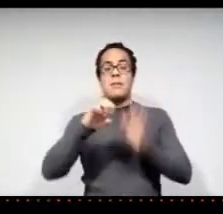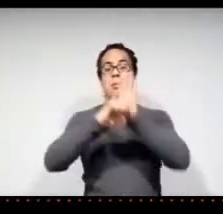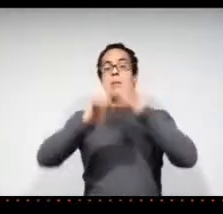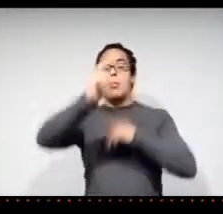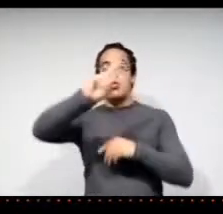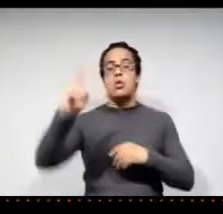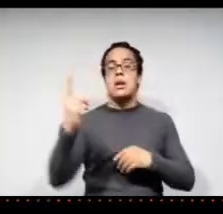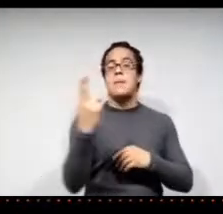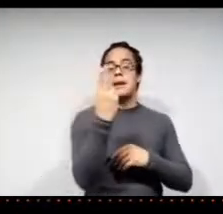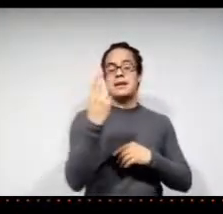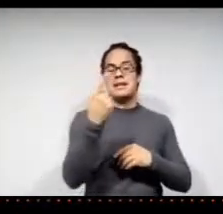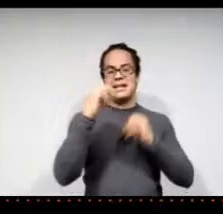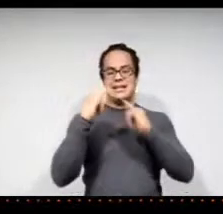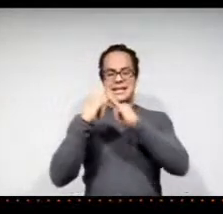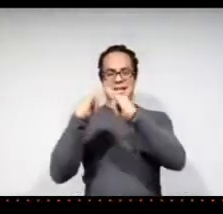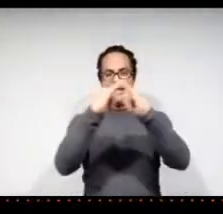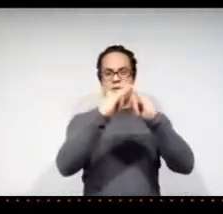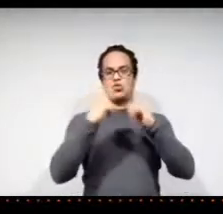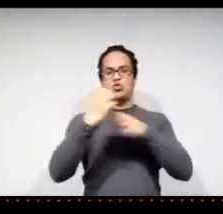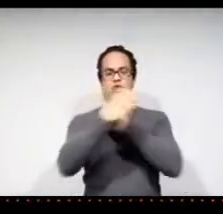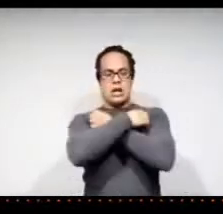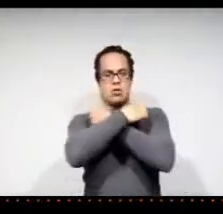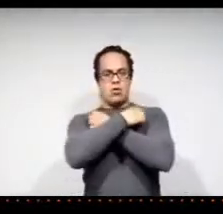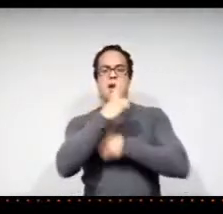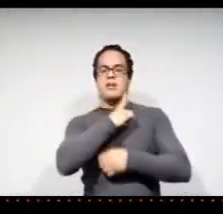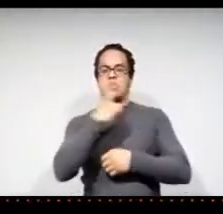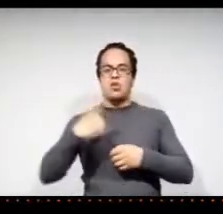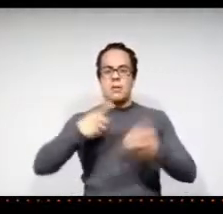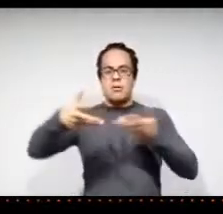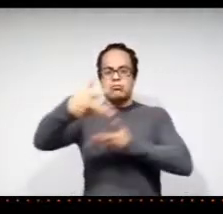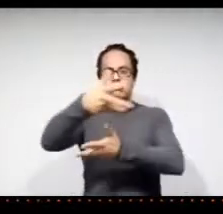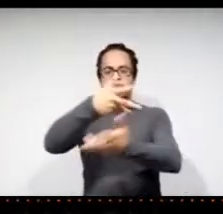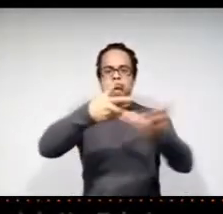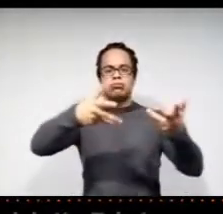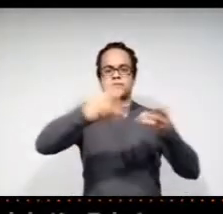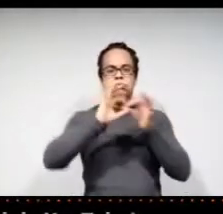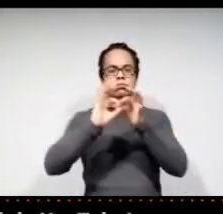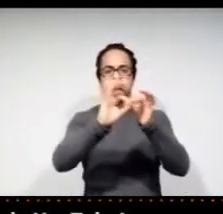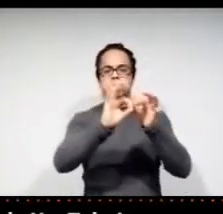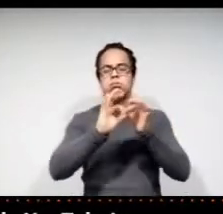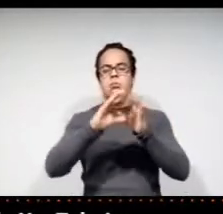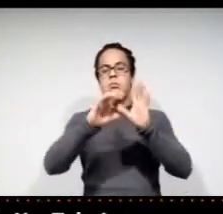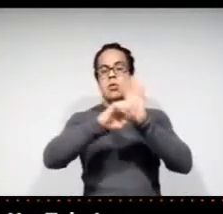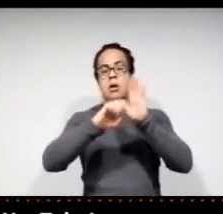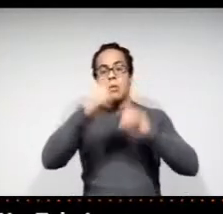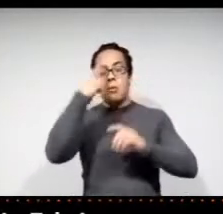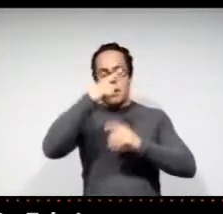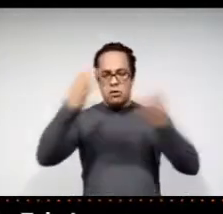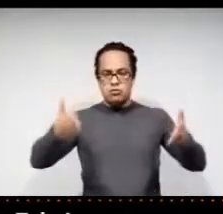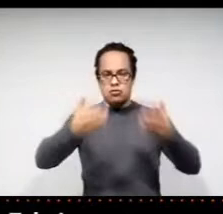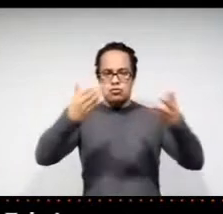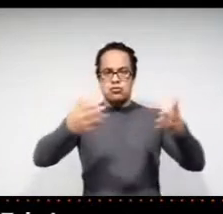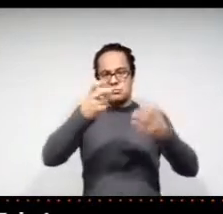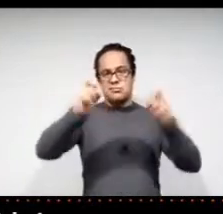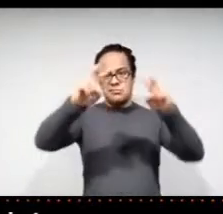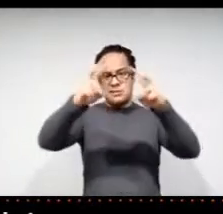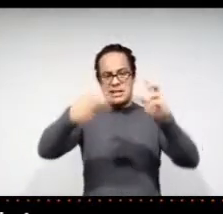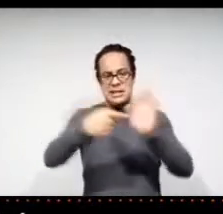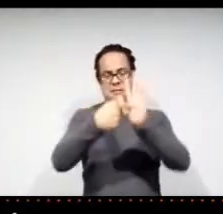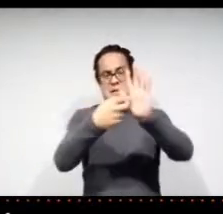y a las instituciones educativas a colaborar y a compartir, hacer cosas de este tipo, y es algo que yo